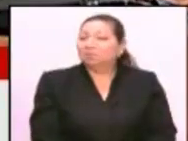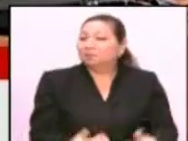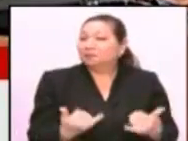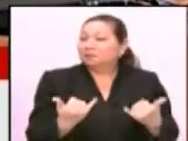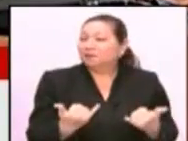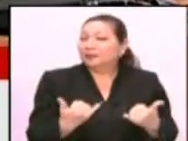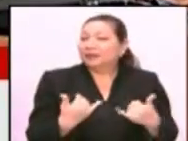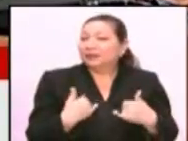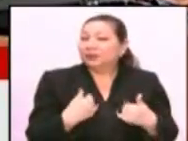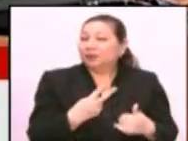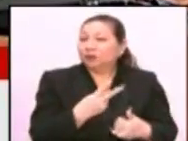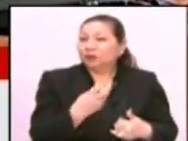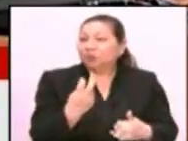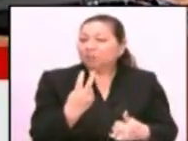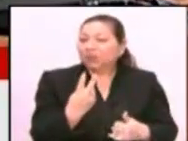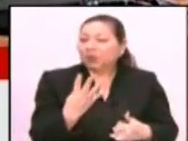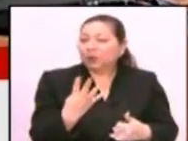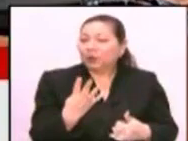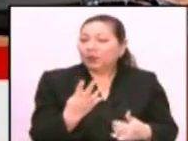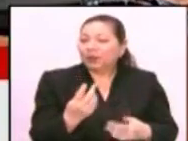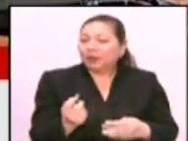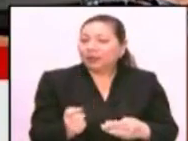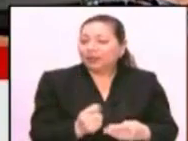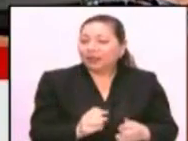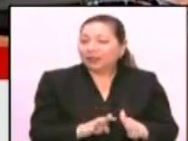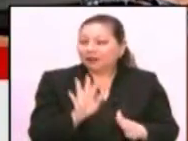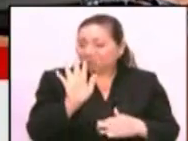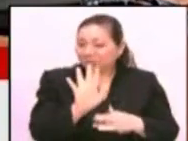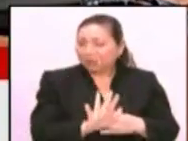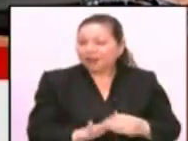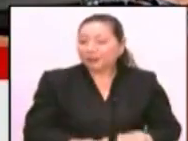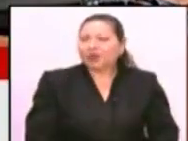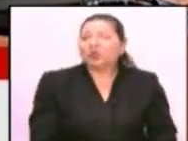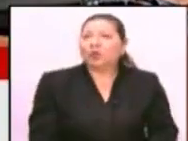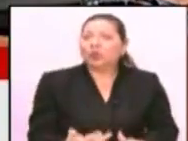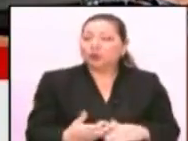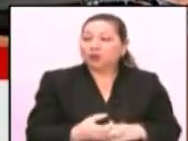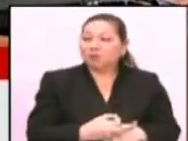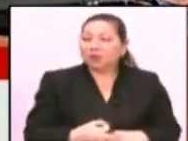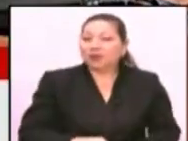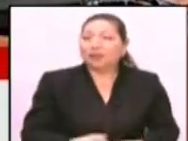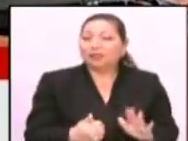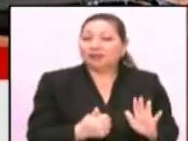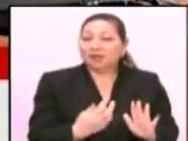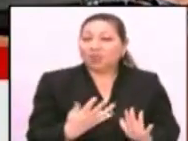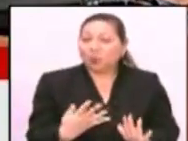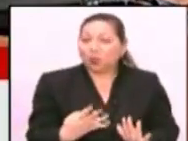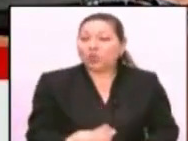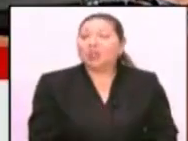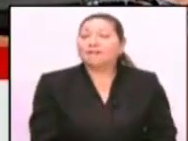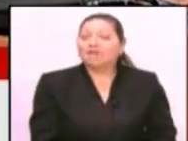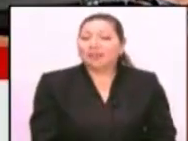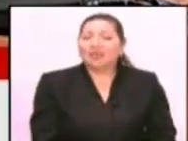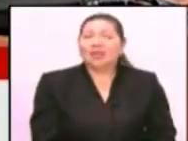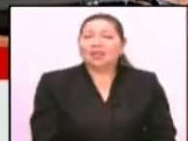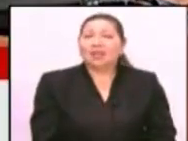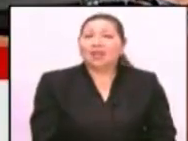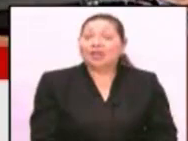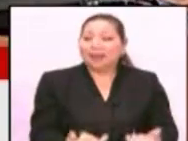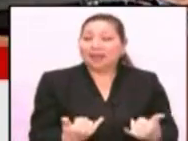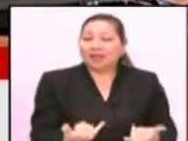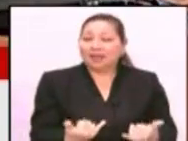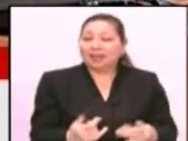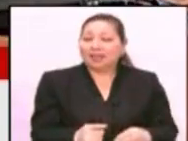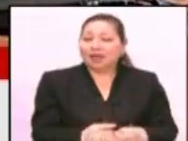Actualmente tenemos 224 talleres a nivel nacional en 8 regiones, los 69 penales están en 8 regiones. Acá